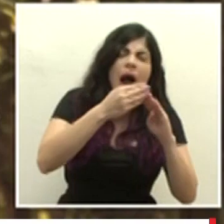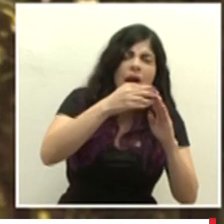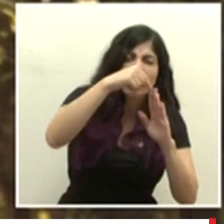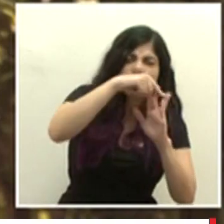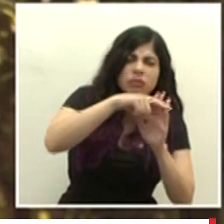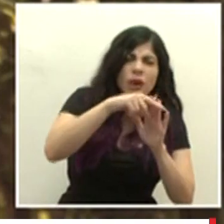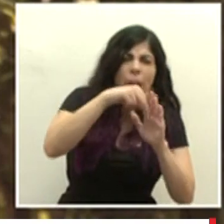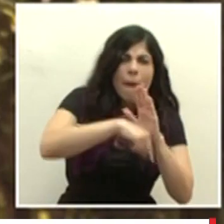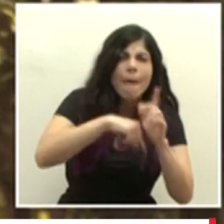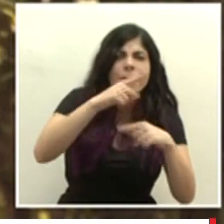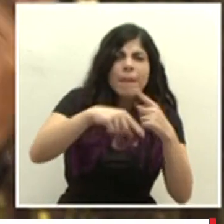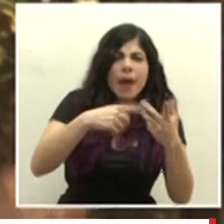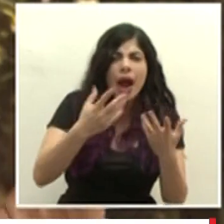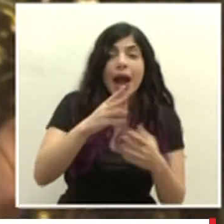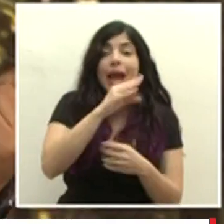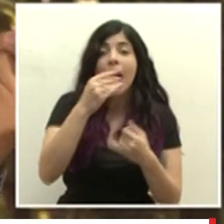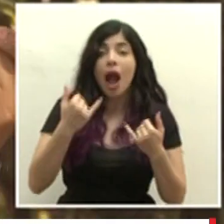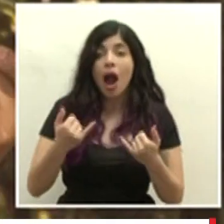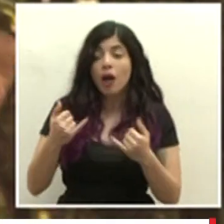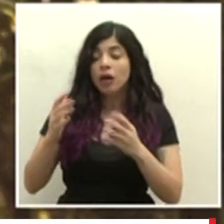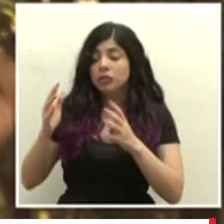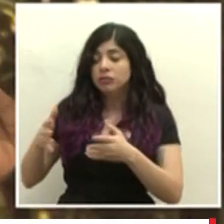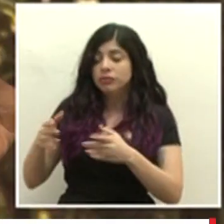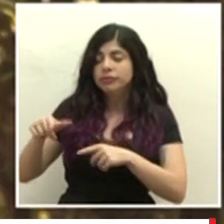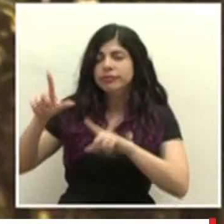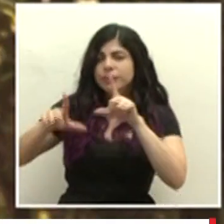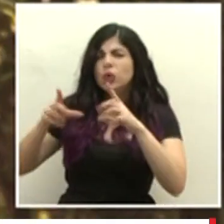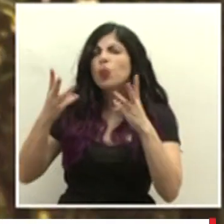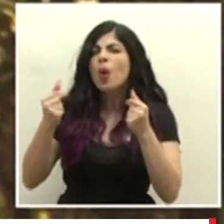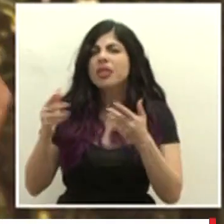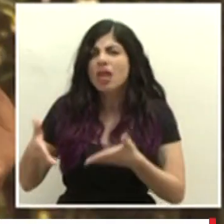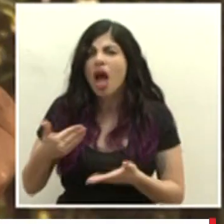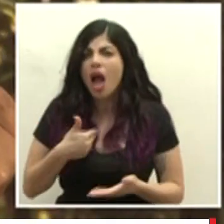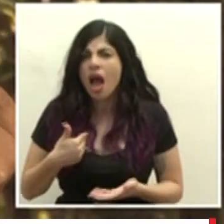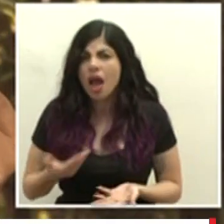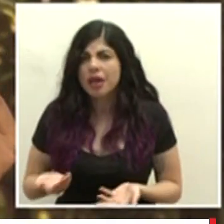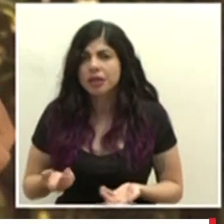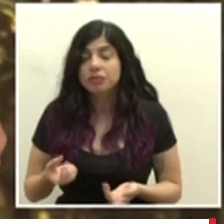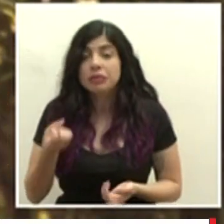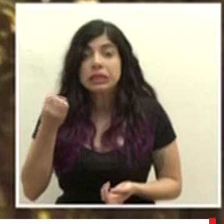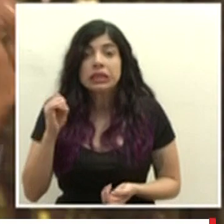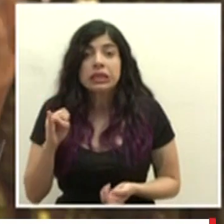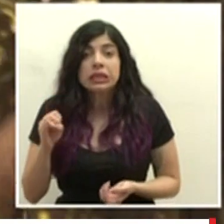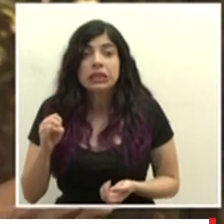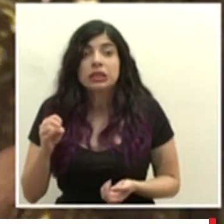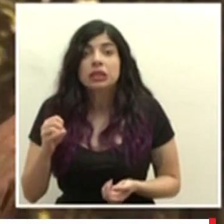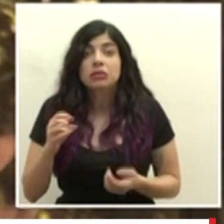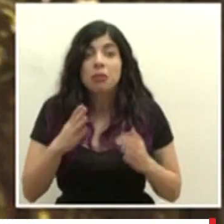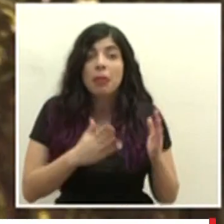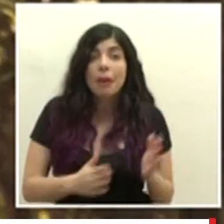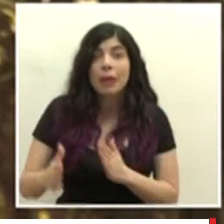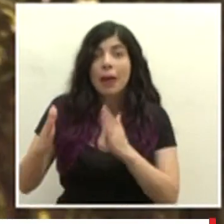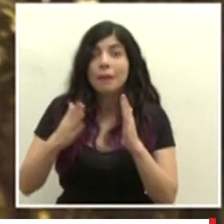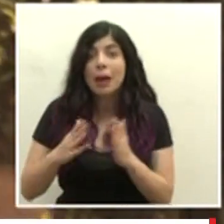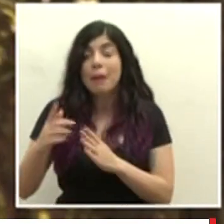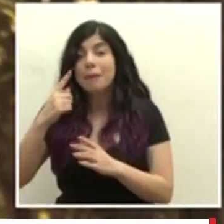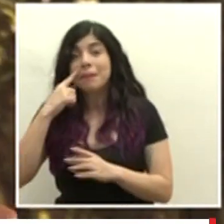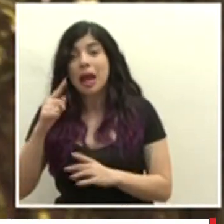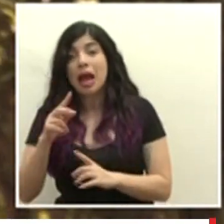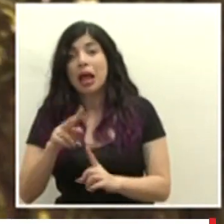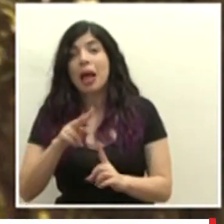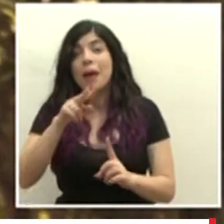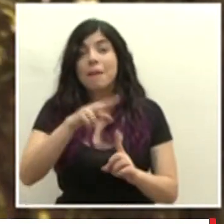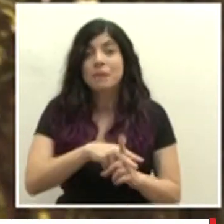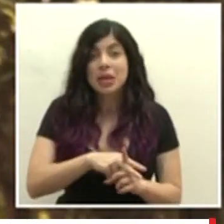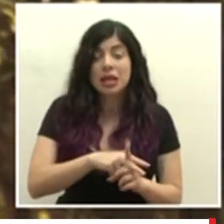sobre eso, y cuántas pruebas hay en stock, don Daniel, en este momento, en caso de estarnos alistando para aplicar este mismo